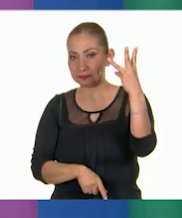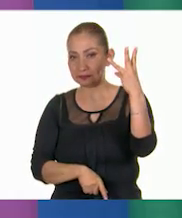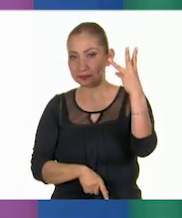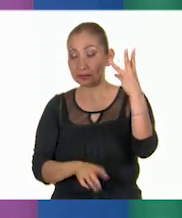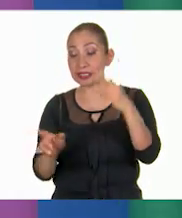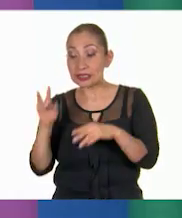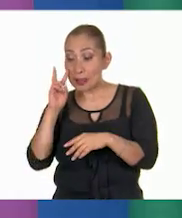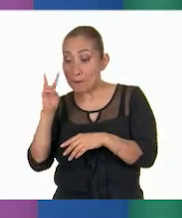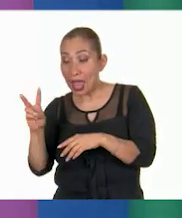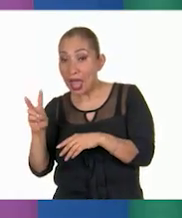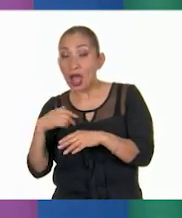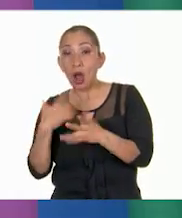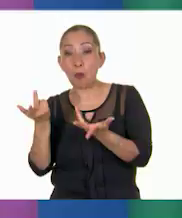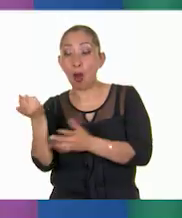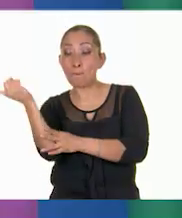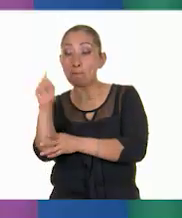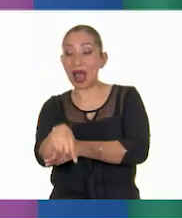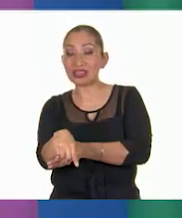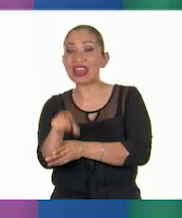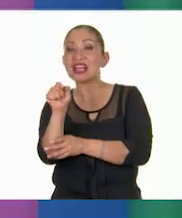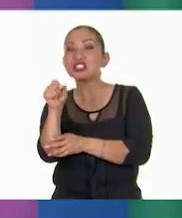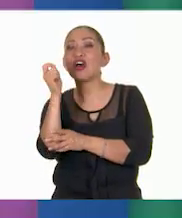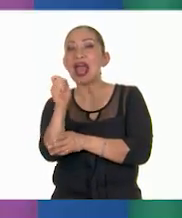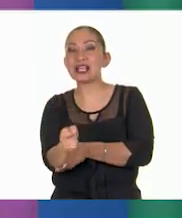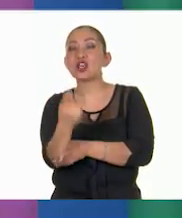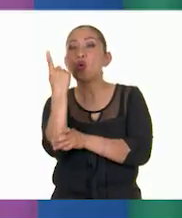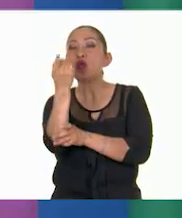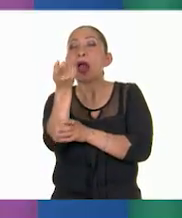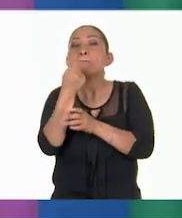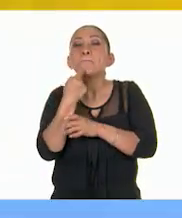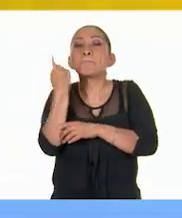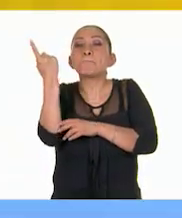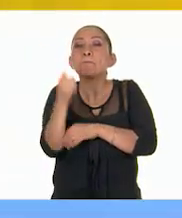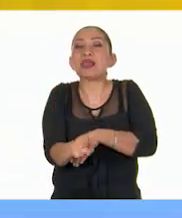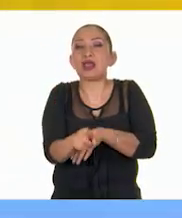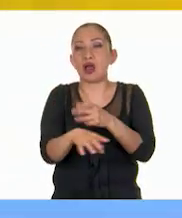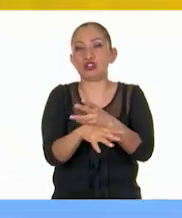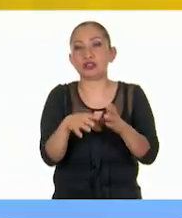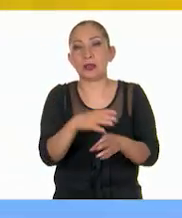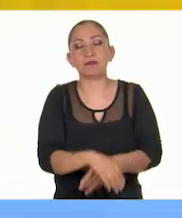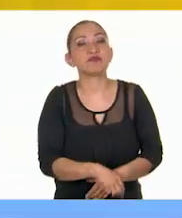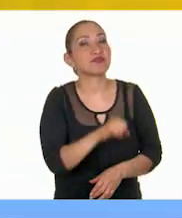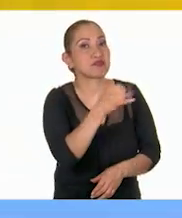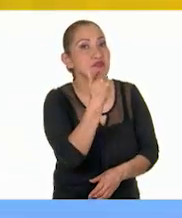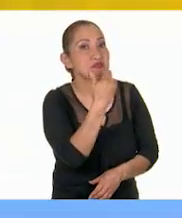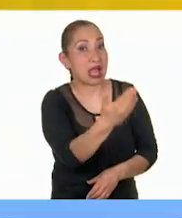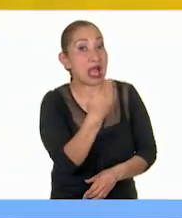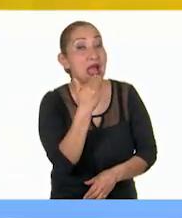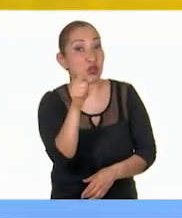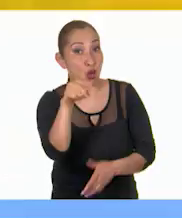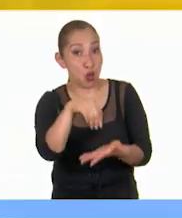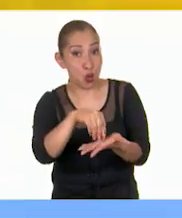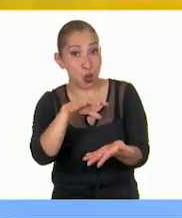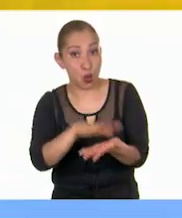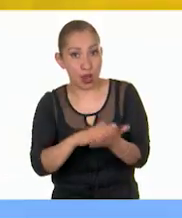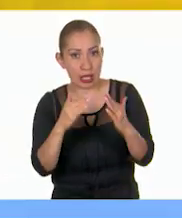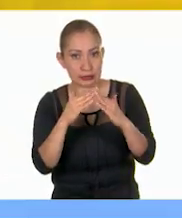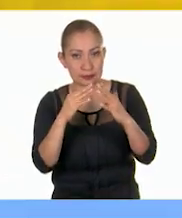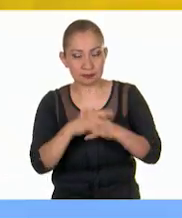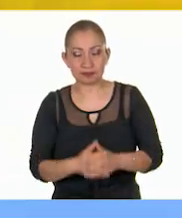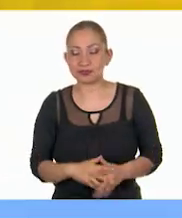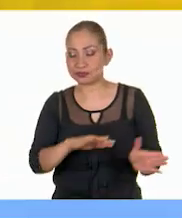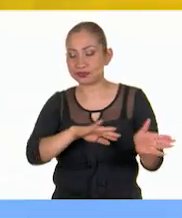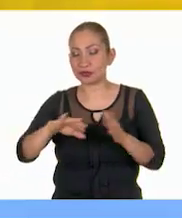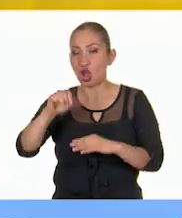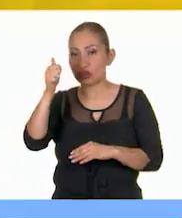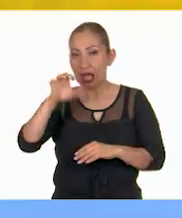Y si aparecen en modo imperativo, esto equivale a una orden. Muy bien, María, vayan tomando nota en casa.